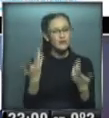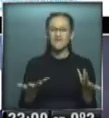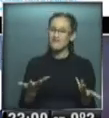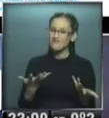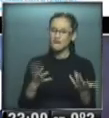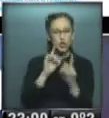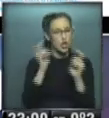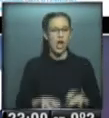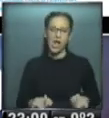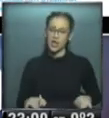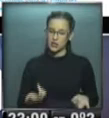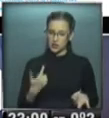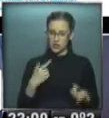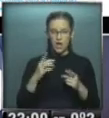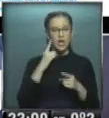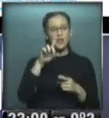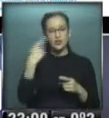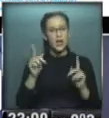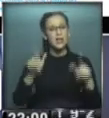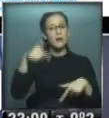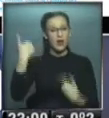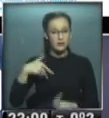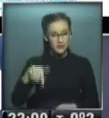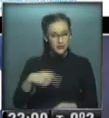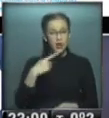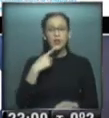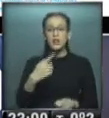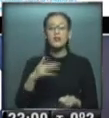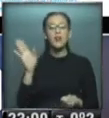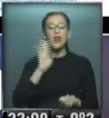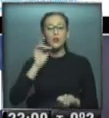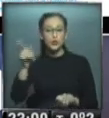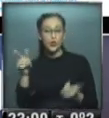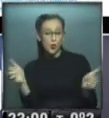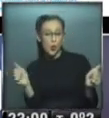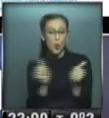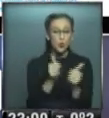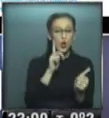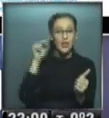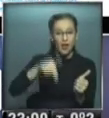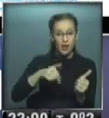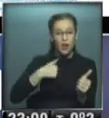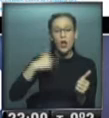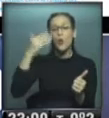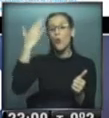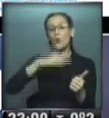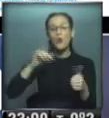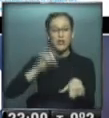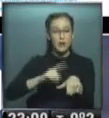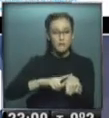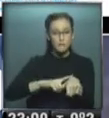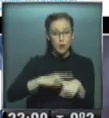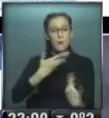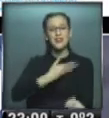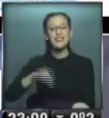nacional como internacional. A modo de ejemplo, mencionó que el acercamiento de Estados Unidos e Irán, impulsado en los últimos días por el presidente